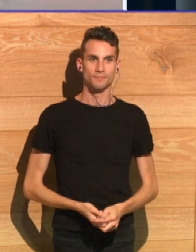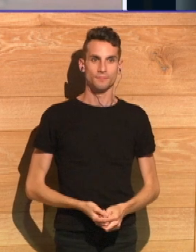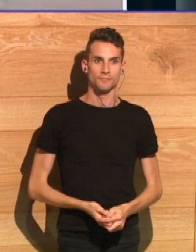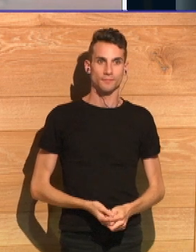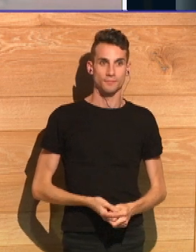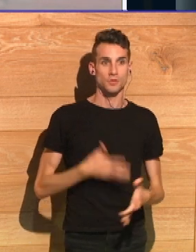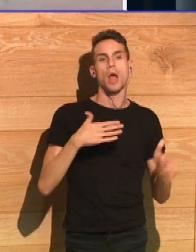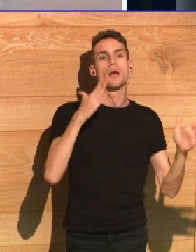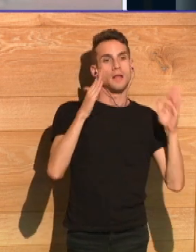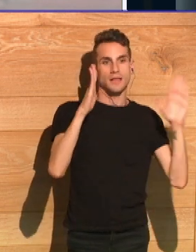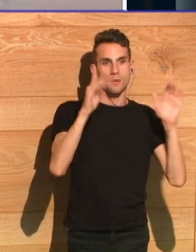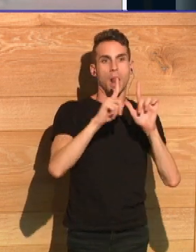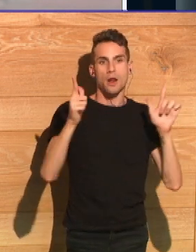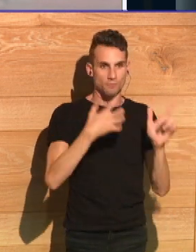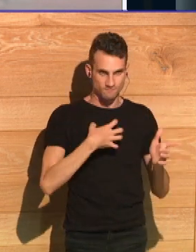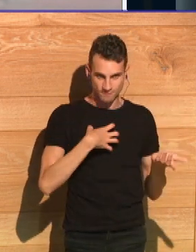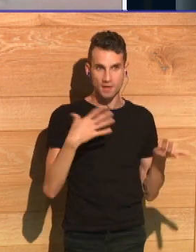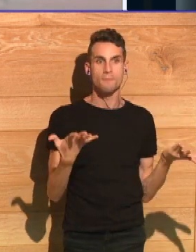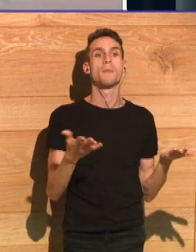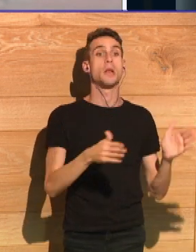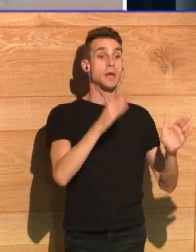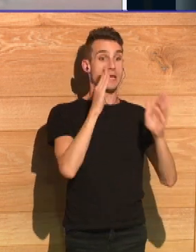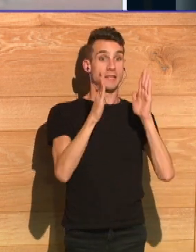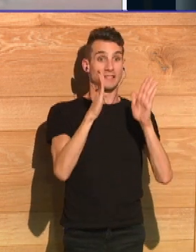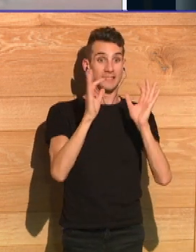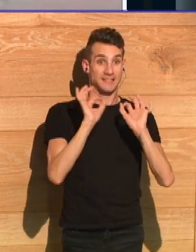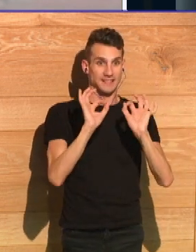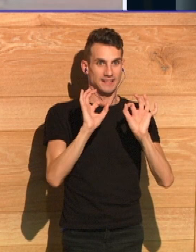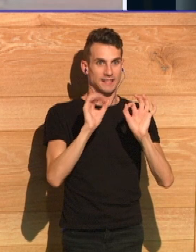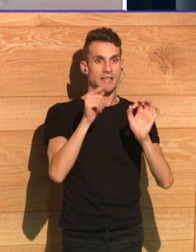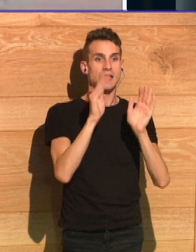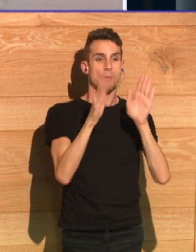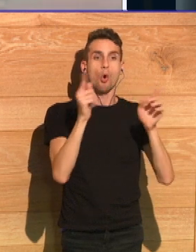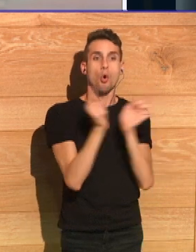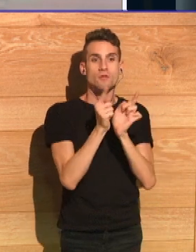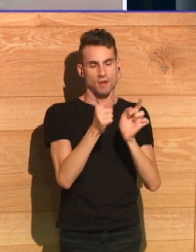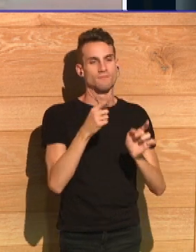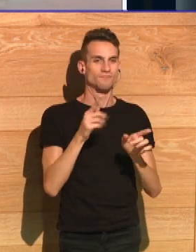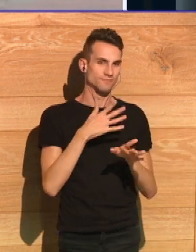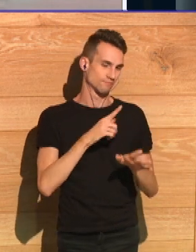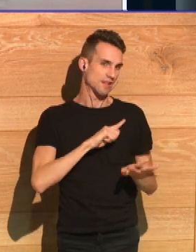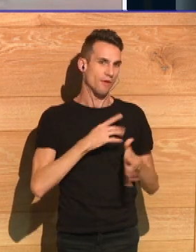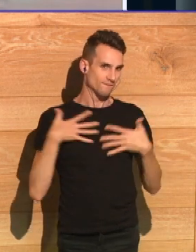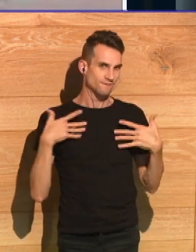puede mantener en el tiempo, pero durante el tiempo que dura es una sensación muy agradable.